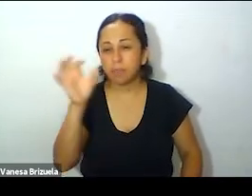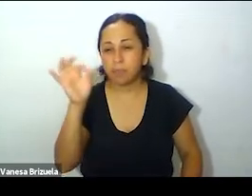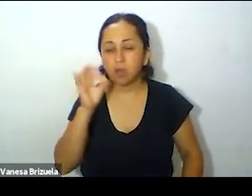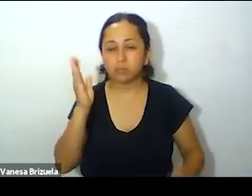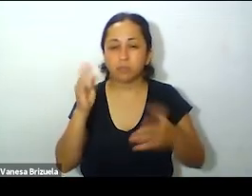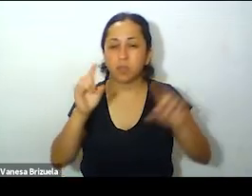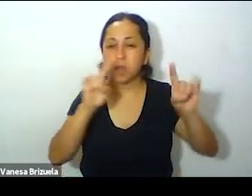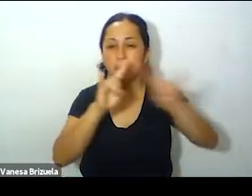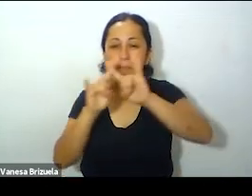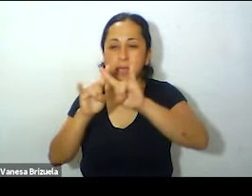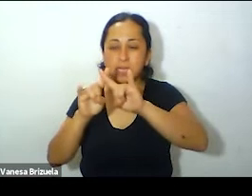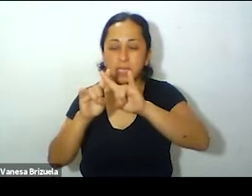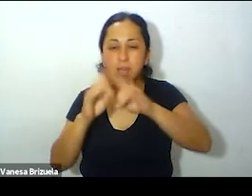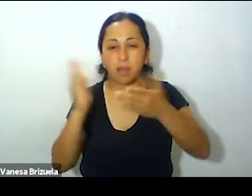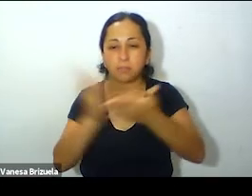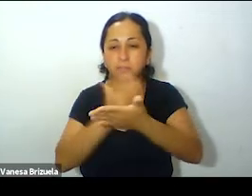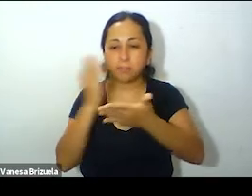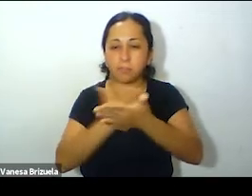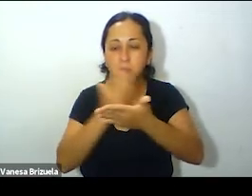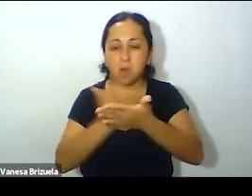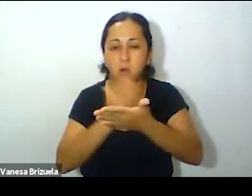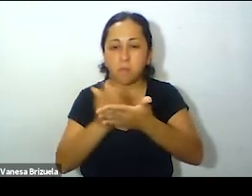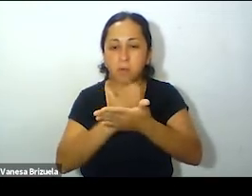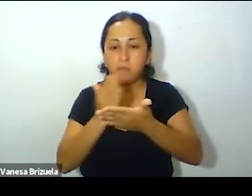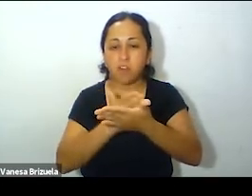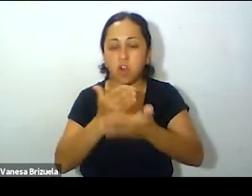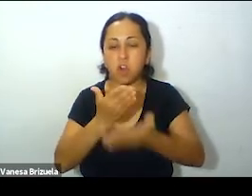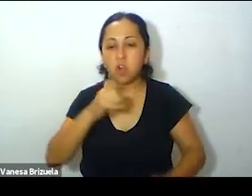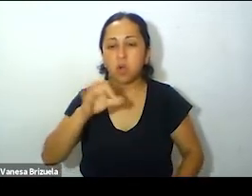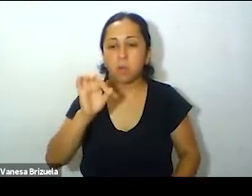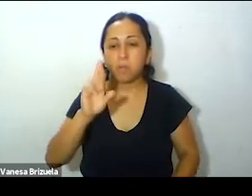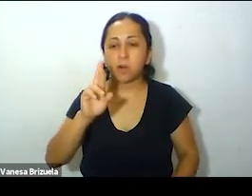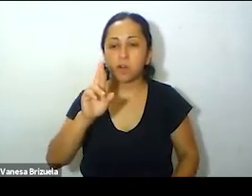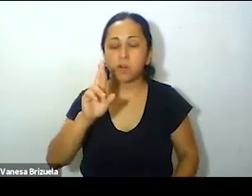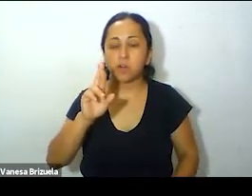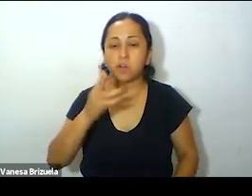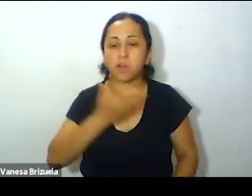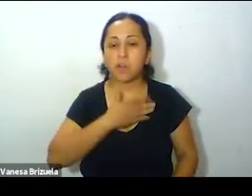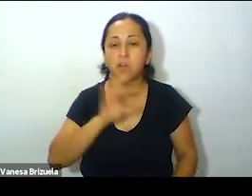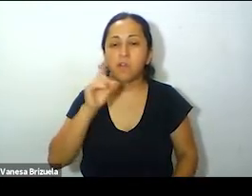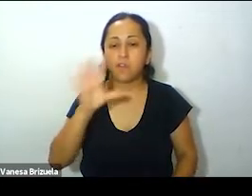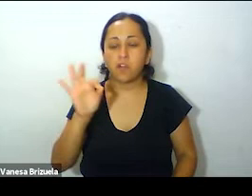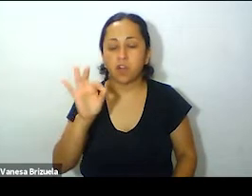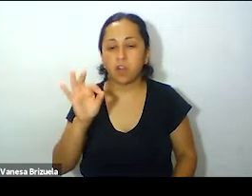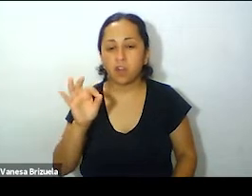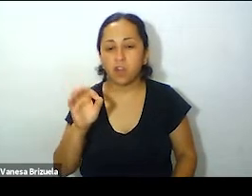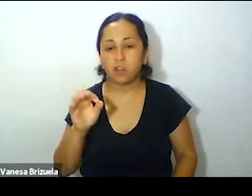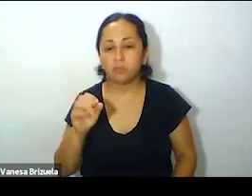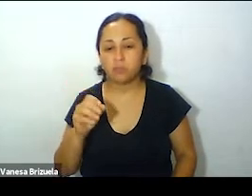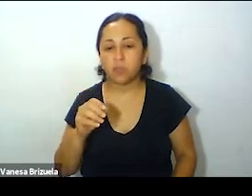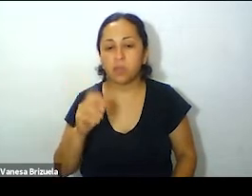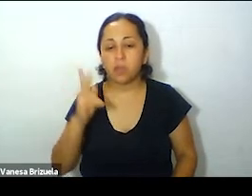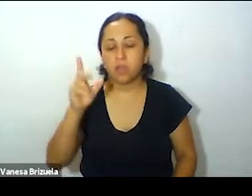página de portfolios que se llama Behance, que se los voy a compartir, no sé si ya se las dije, pero la comparto